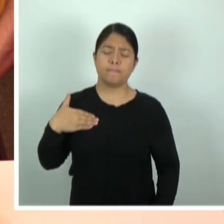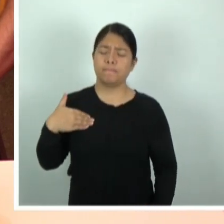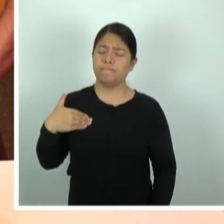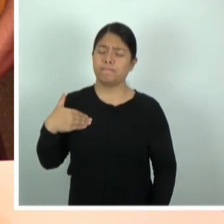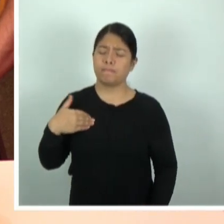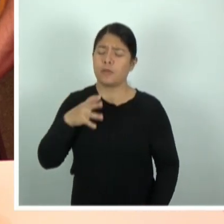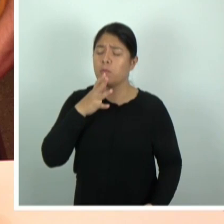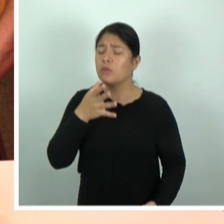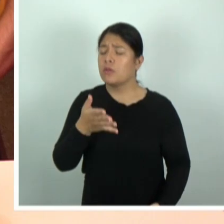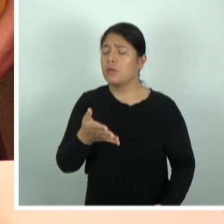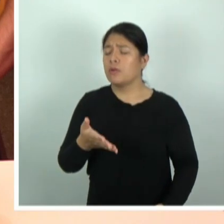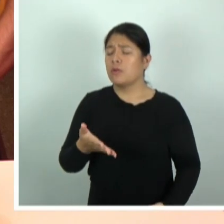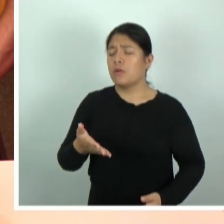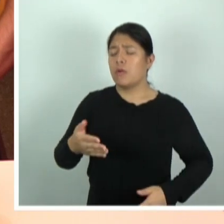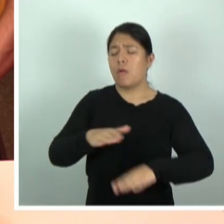por tu perdón,